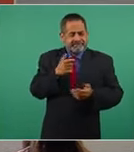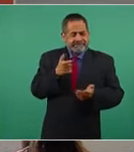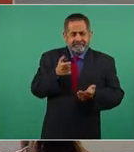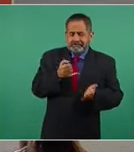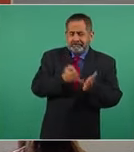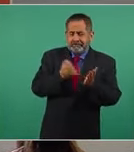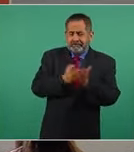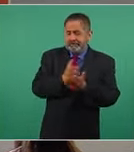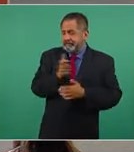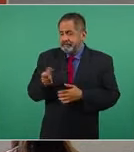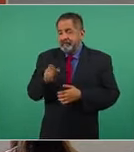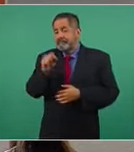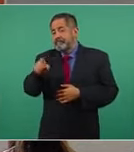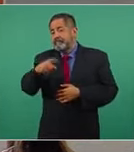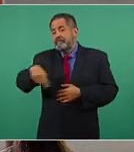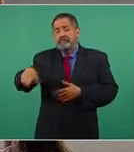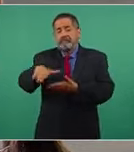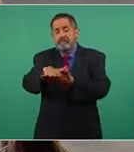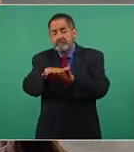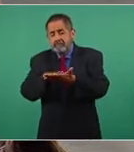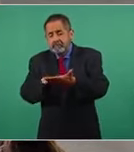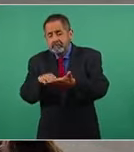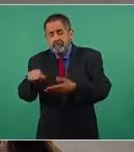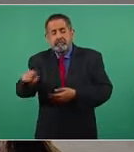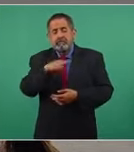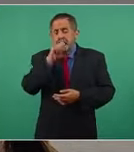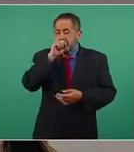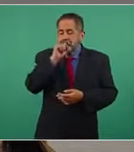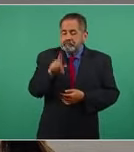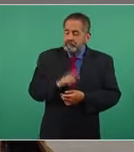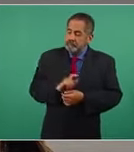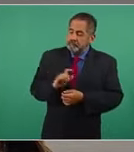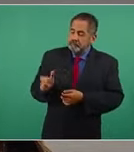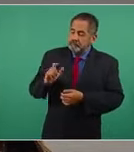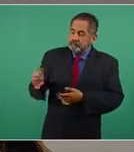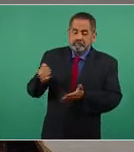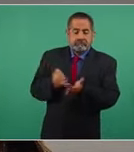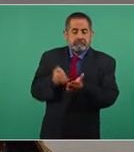Hasta la gente más humilde paga impuestos.